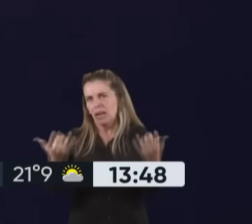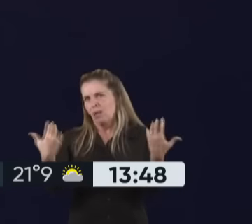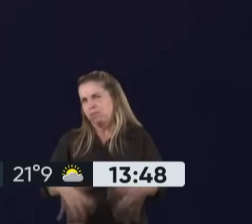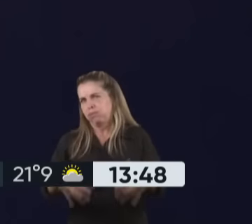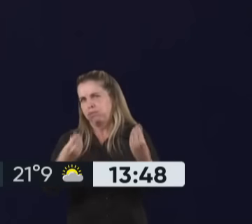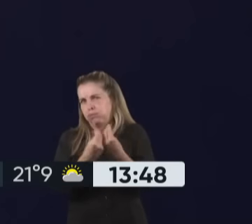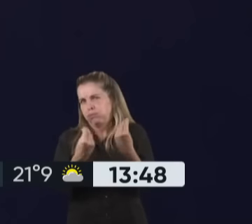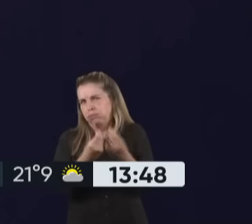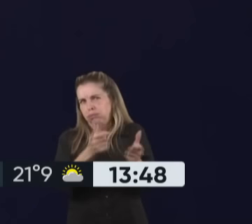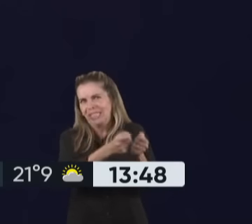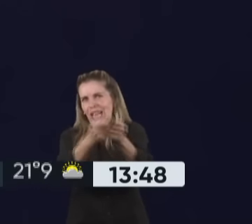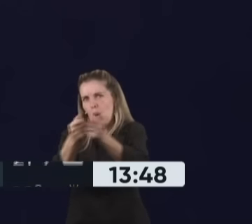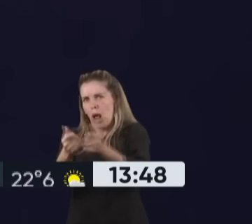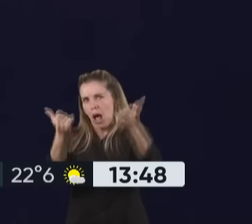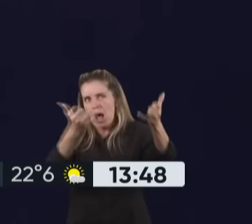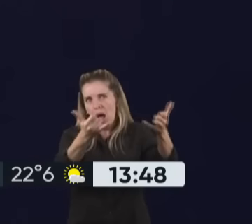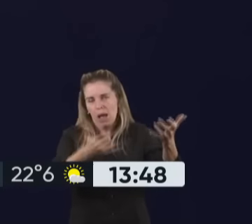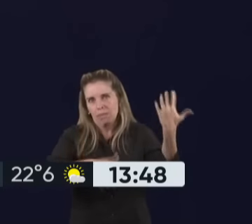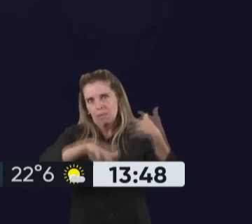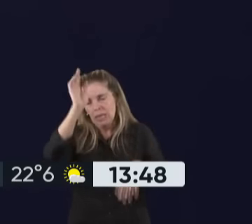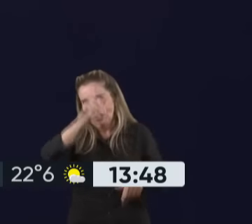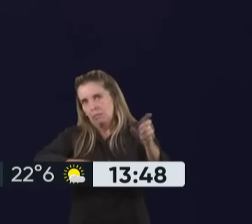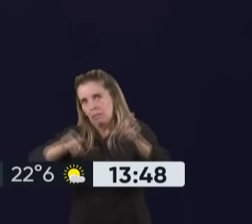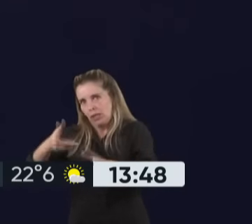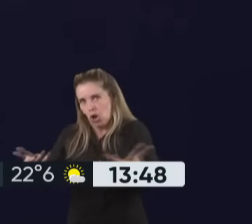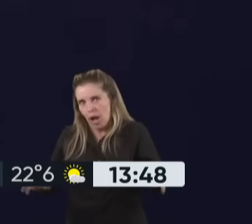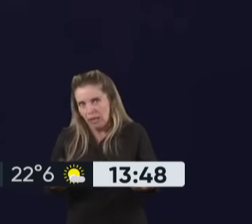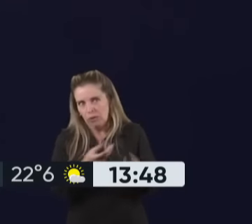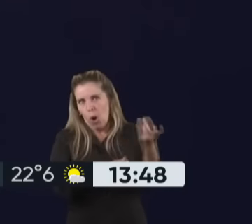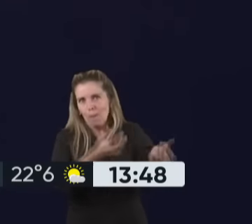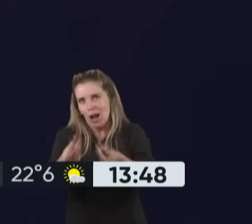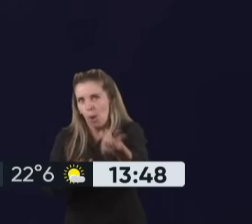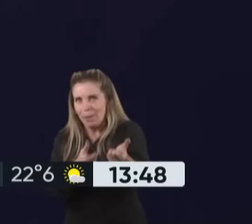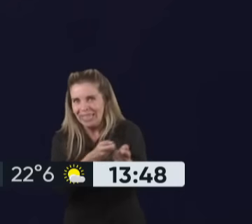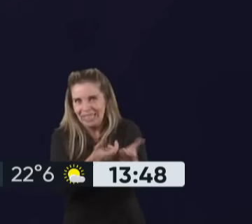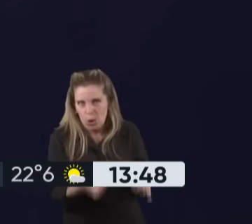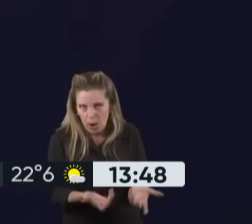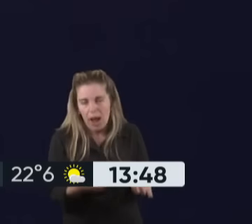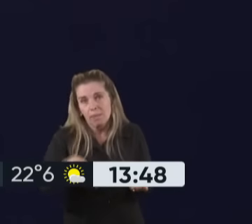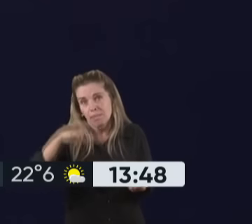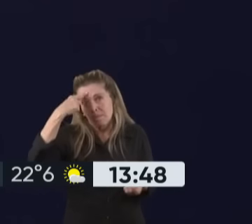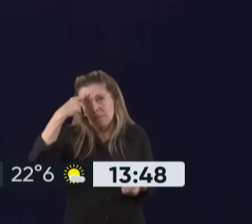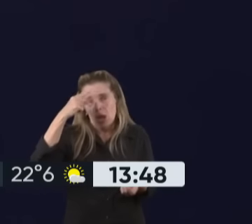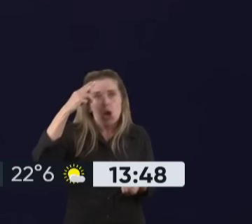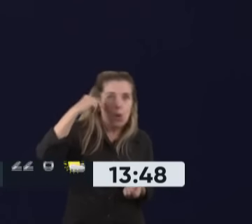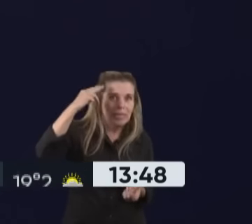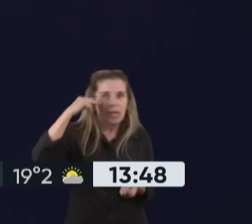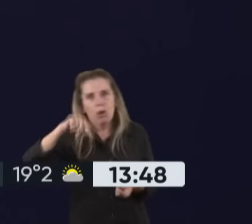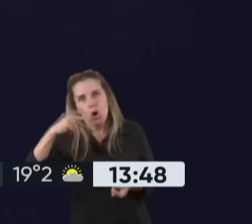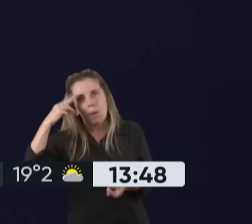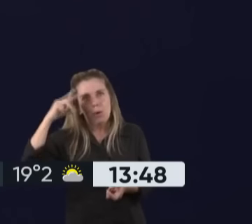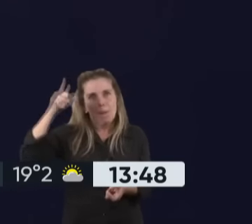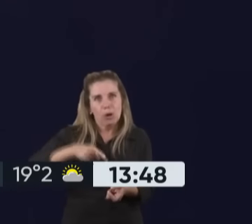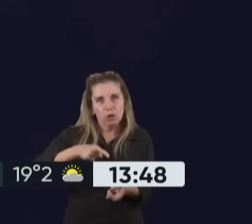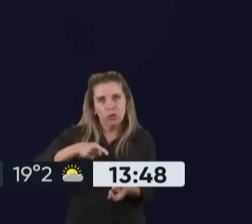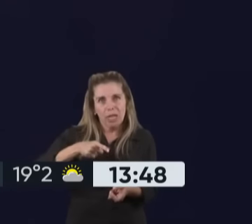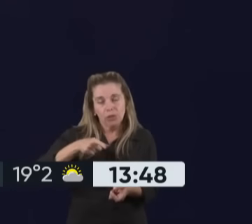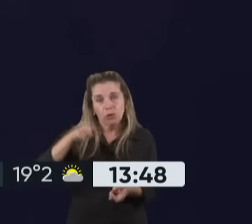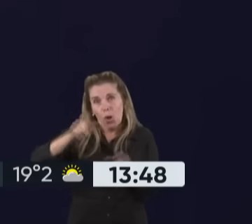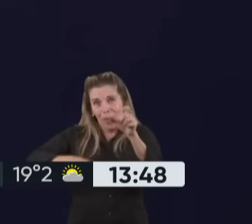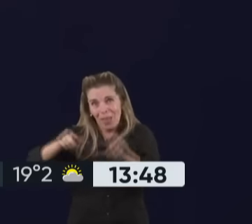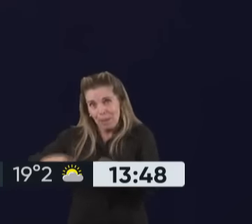que ciudadanos, con lo cual nosotros damos por hecho que el 99,9, parezco